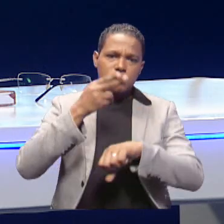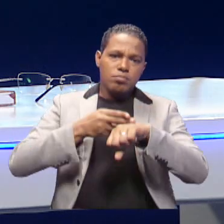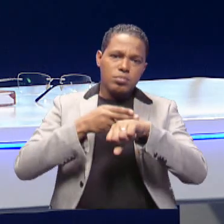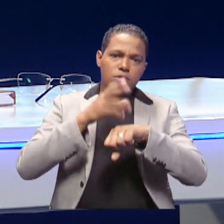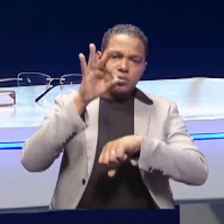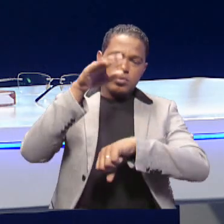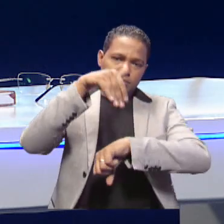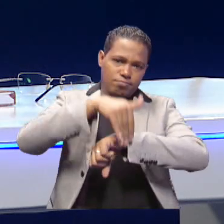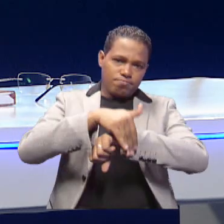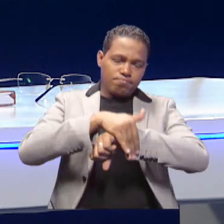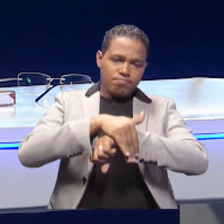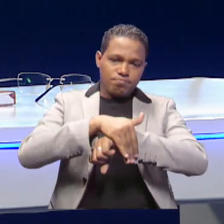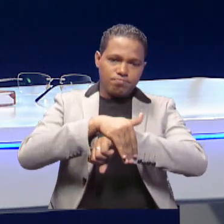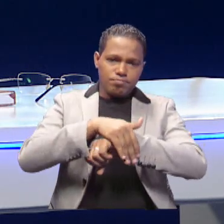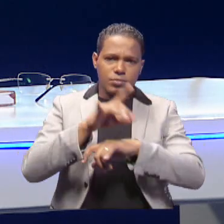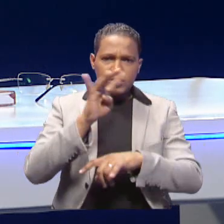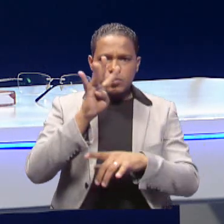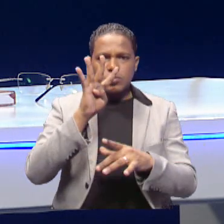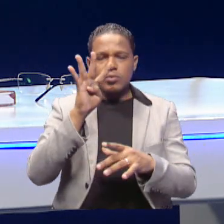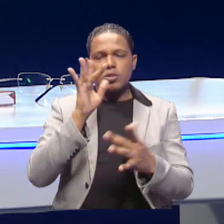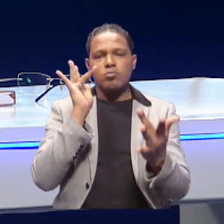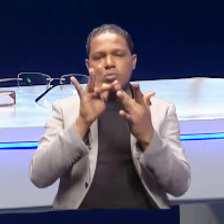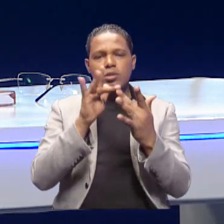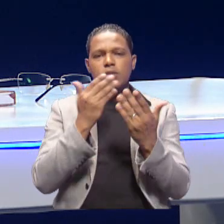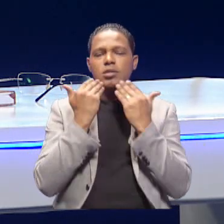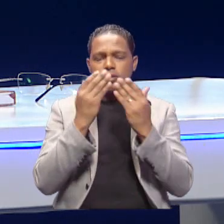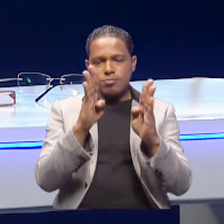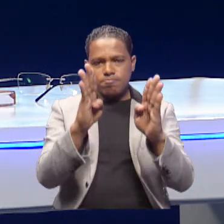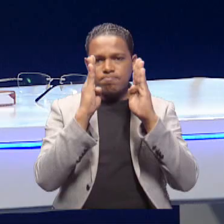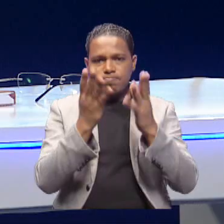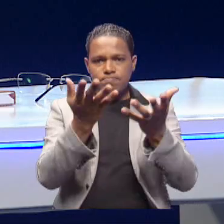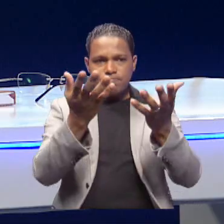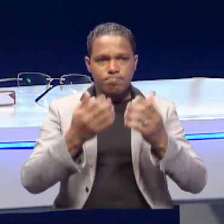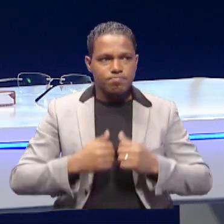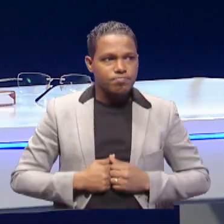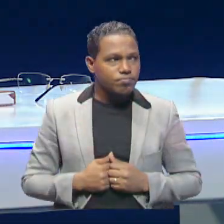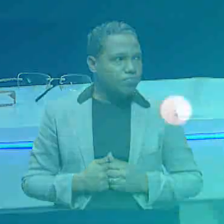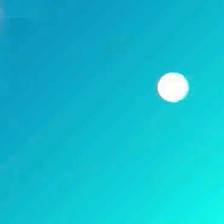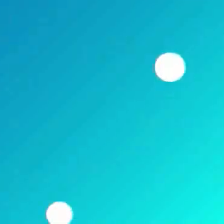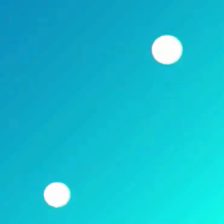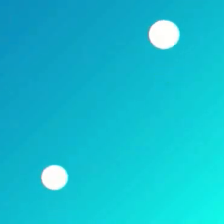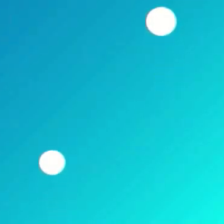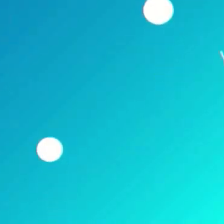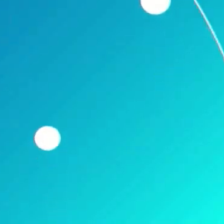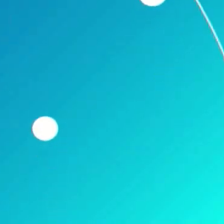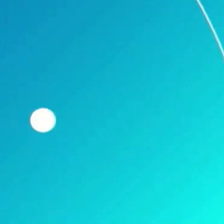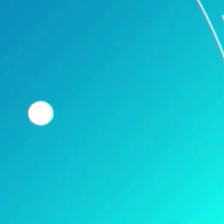y 9 de la noche. El 4 conecta. Gracias por estar con nosotros.